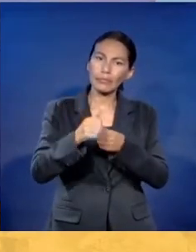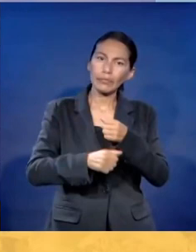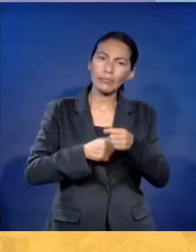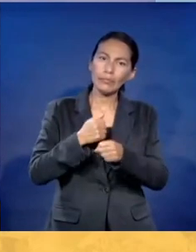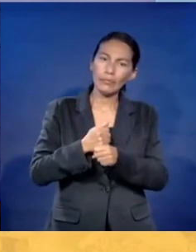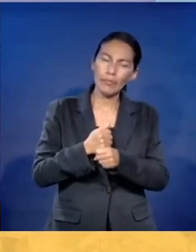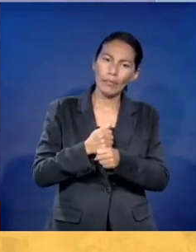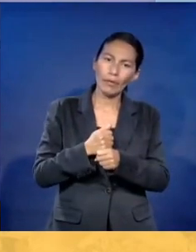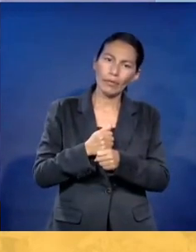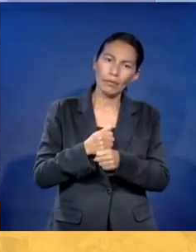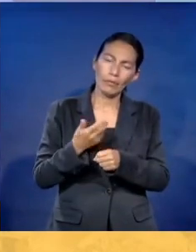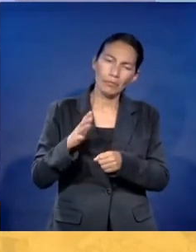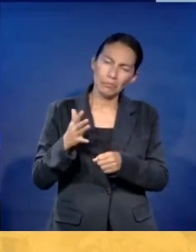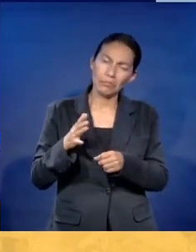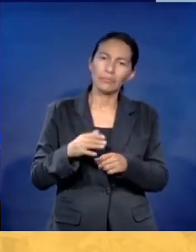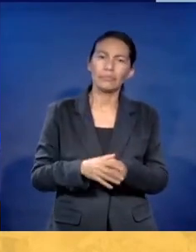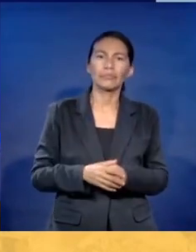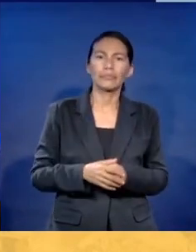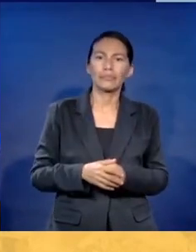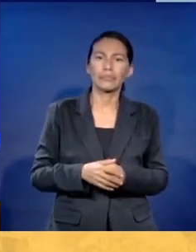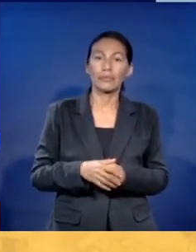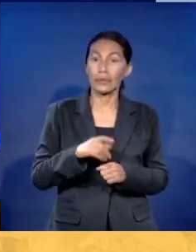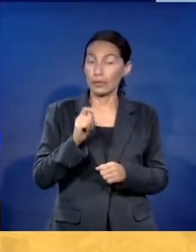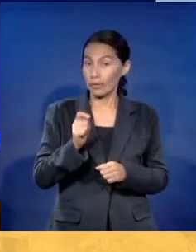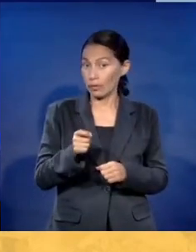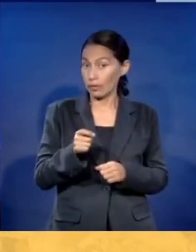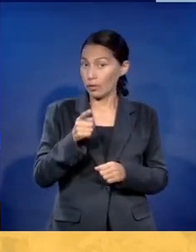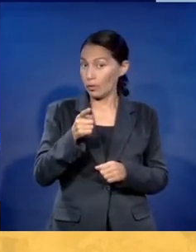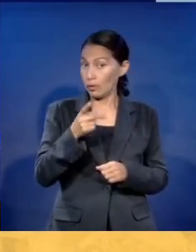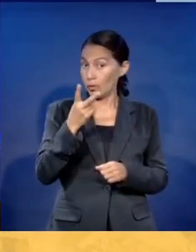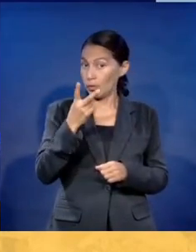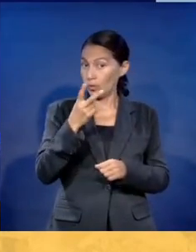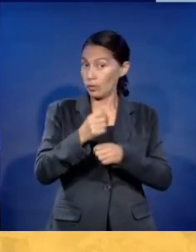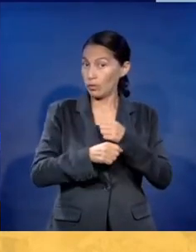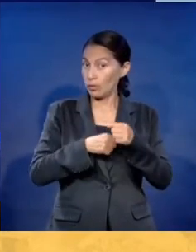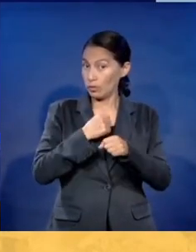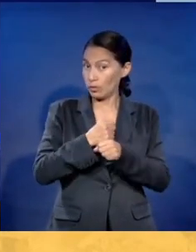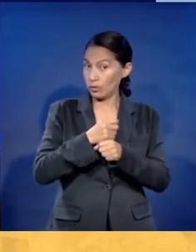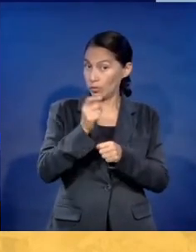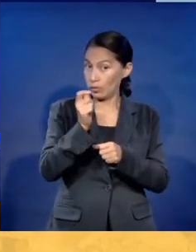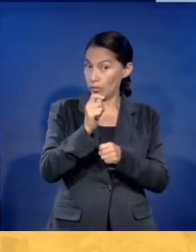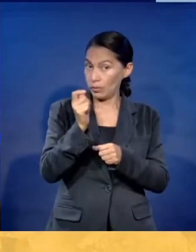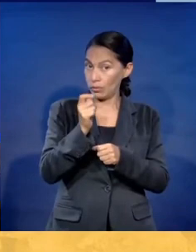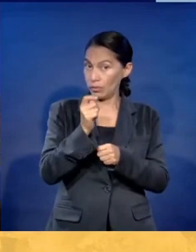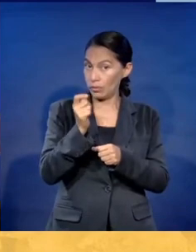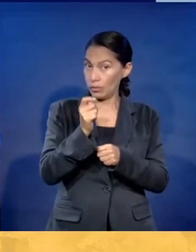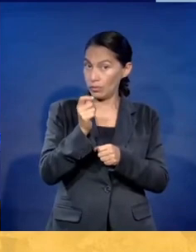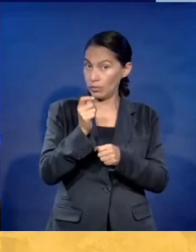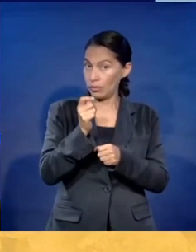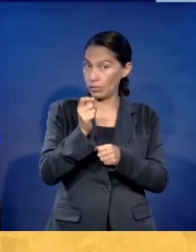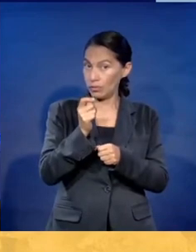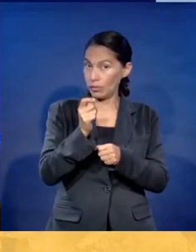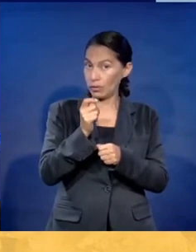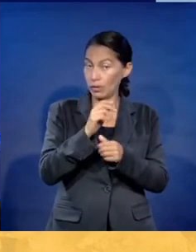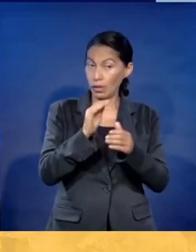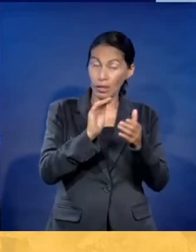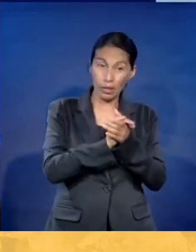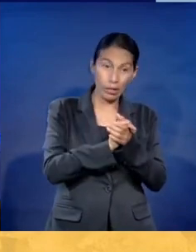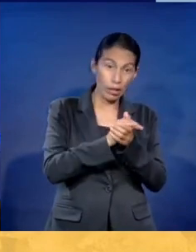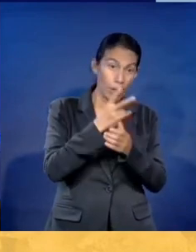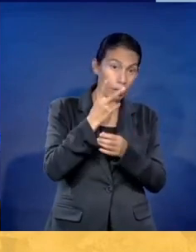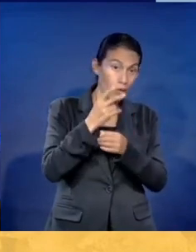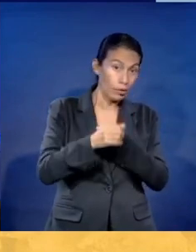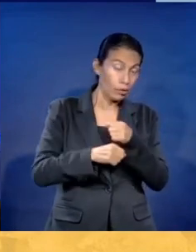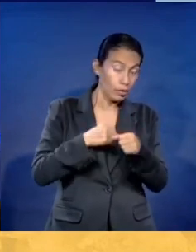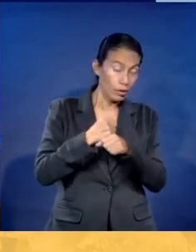a los que más les dura significa que si tú noviaste dos años más o menos a los dos años de casado de pronto un